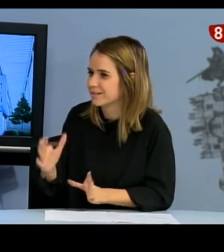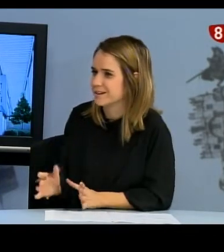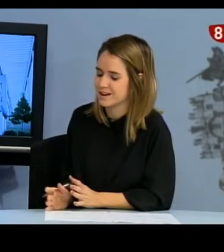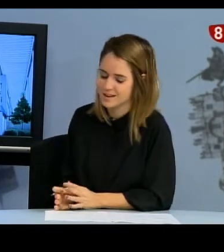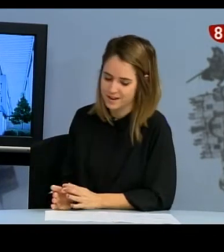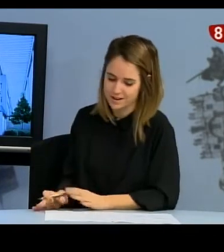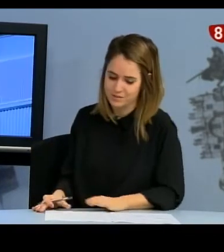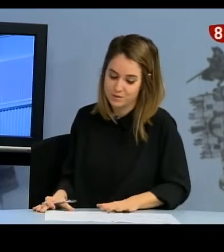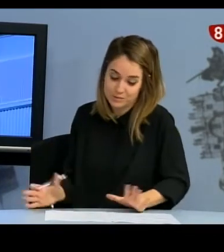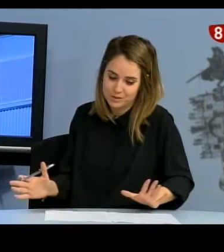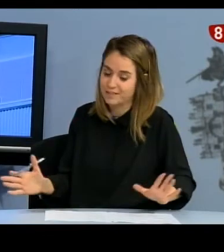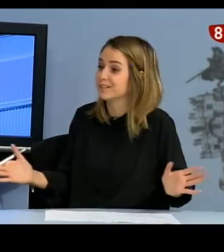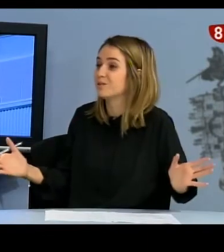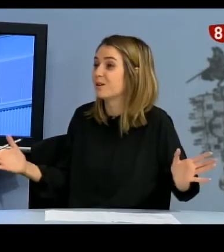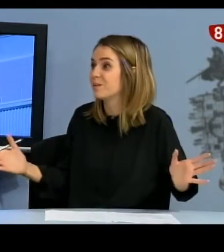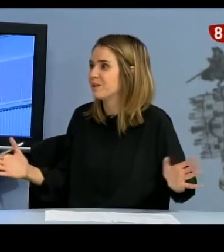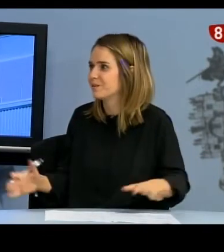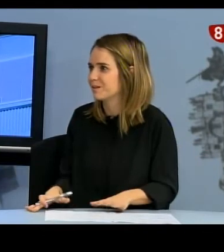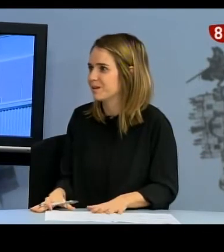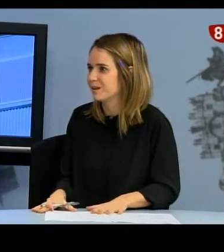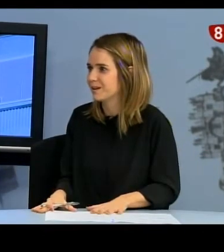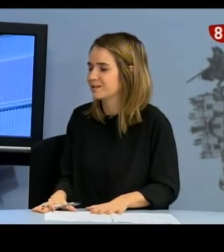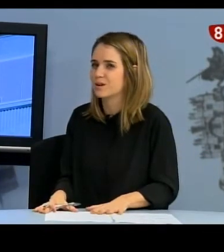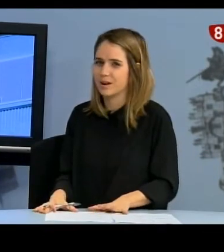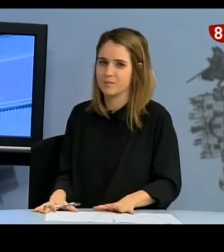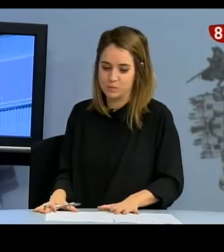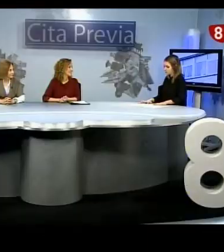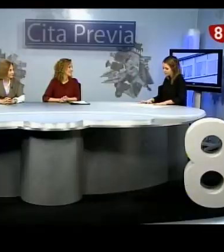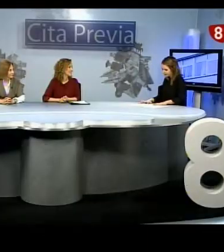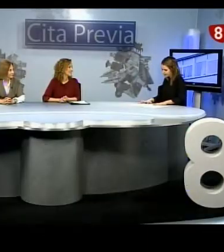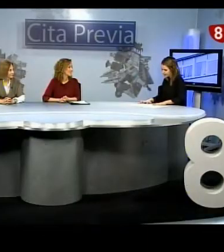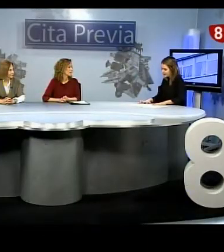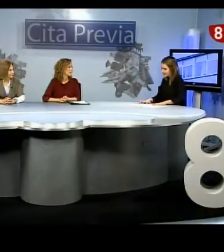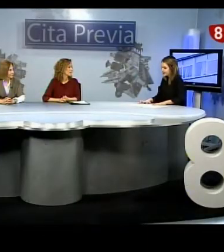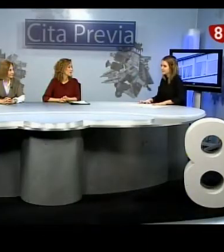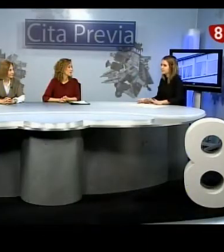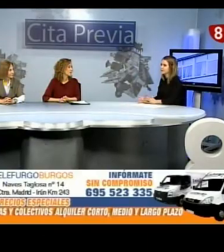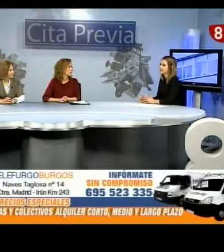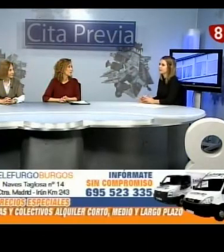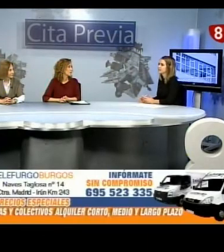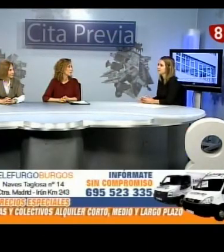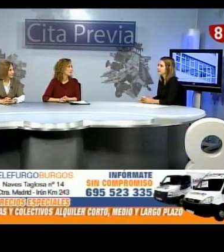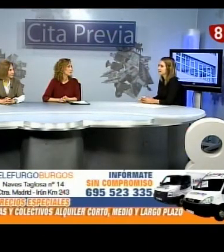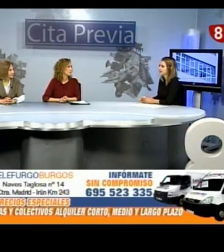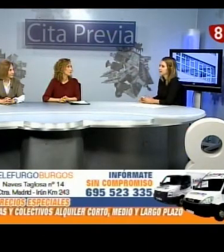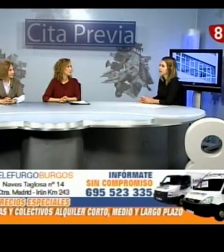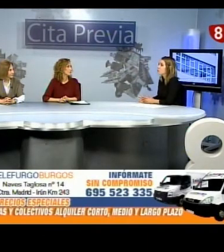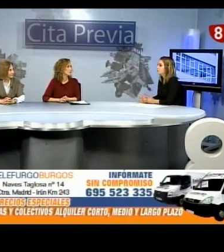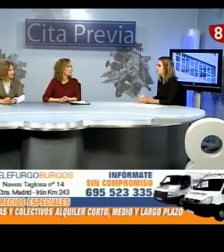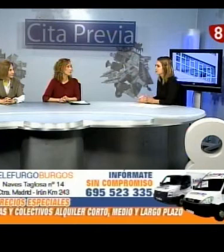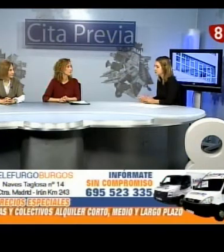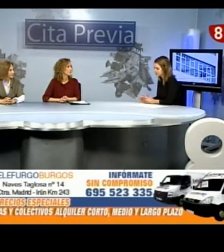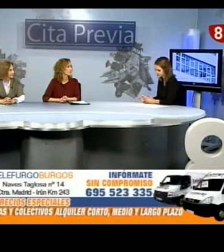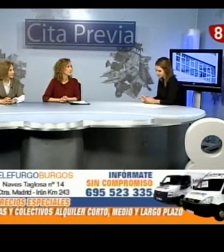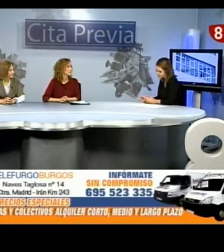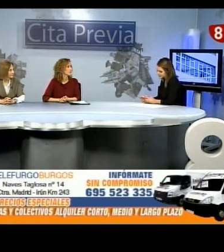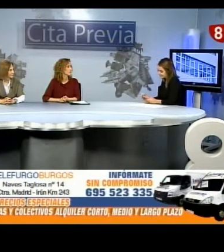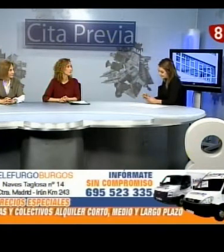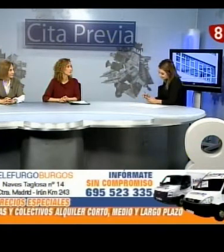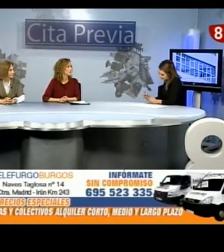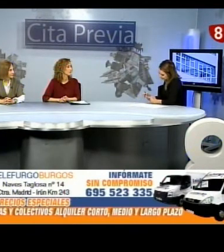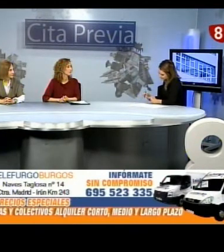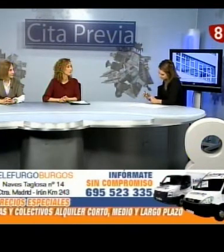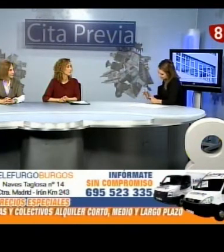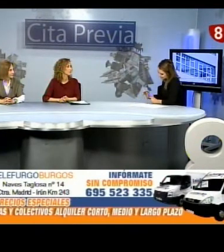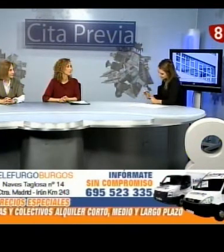fueron allí ante otro remedio, ¿no? que es lo que se puede hacer. Esta mañana, precisamente, lo último, ¿no?, que se ha hecho desde